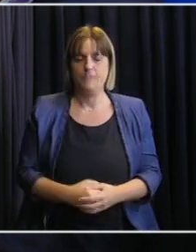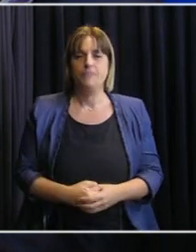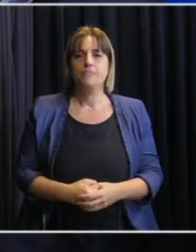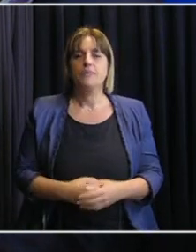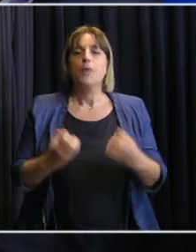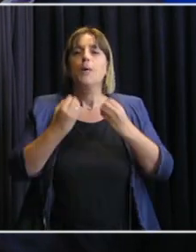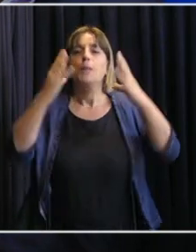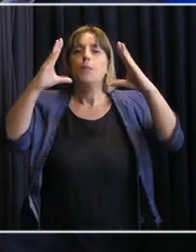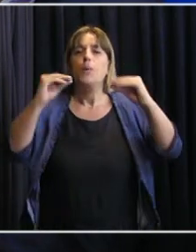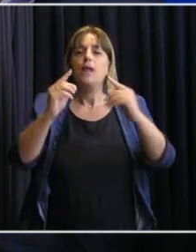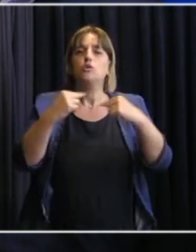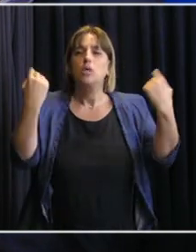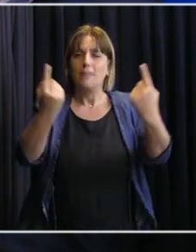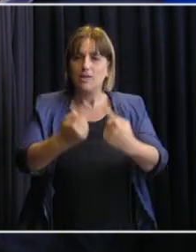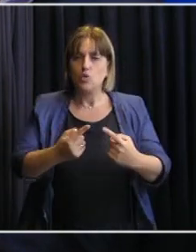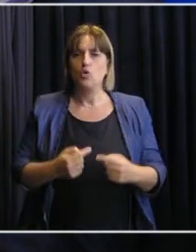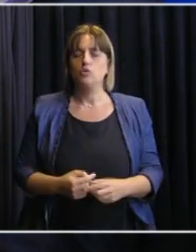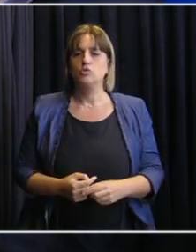presentación. Muy buenas noches para todos.